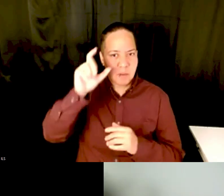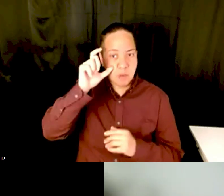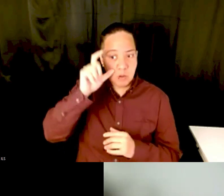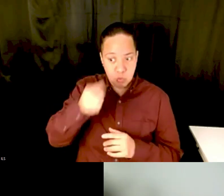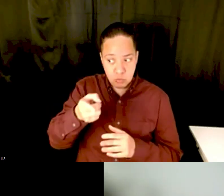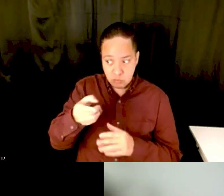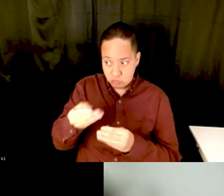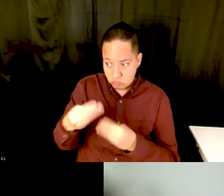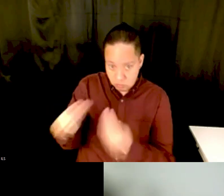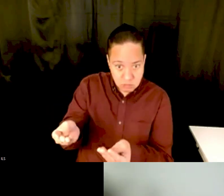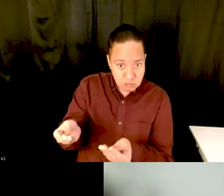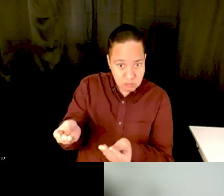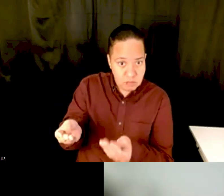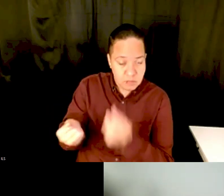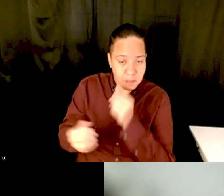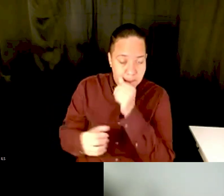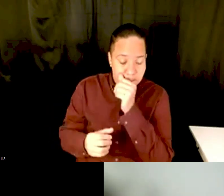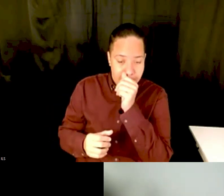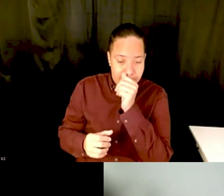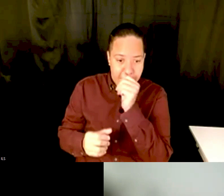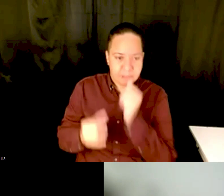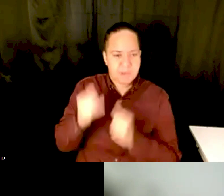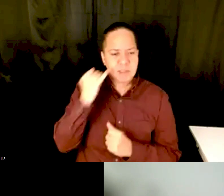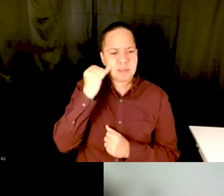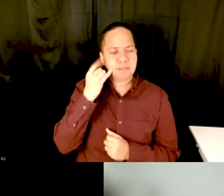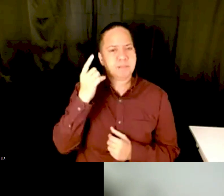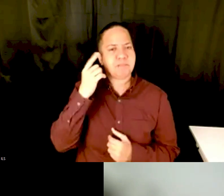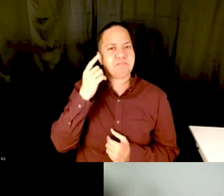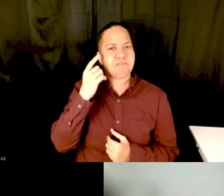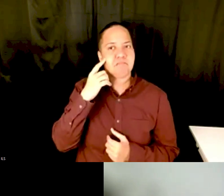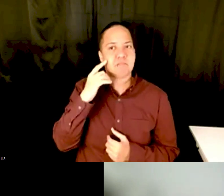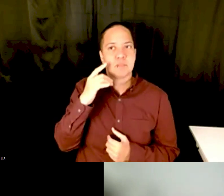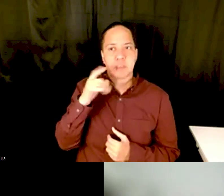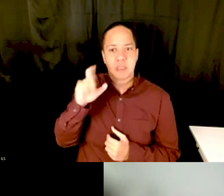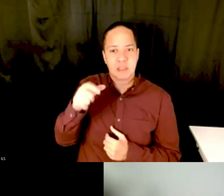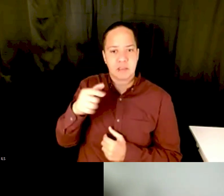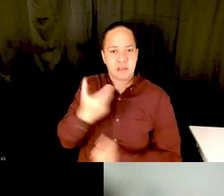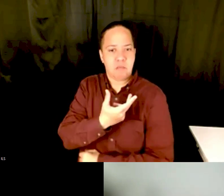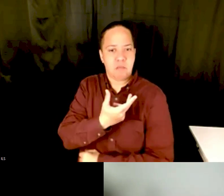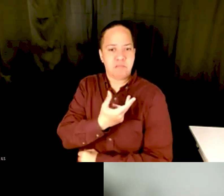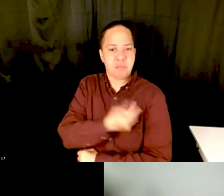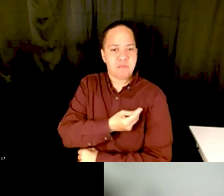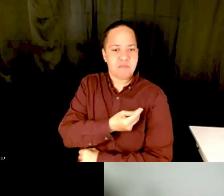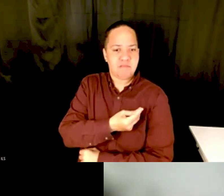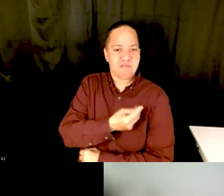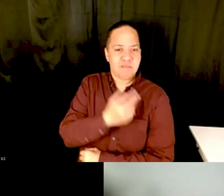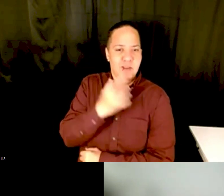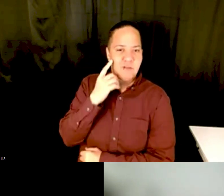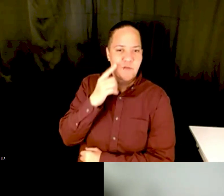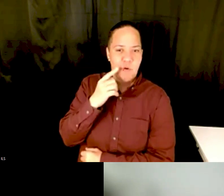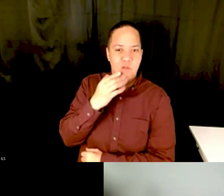pondrías? Si te dijeran que necesita una inyección de insulina para que no se